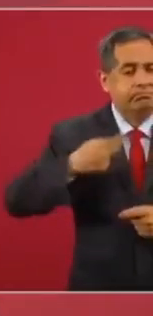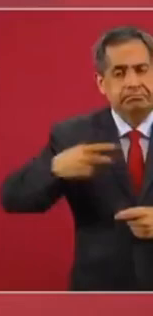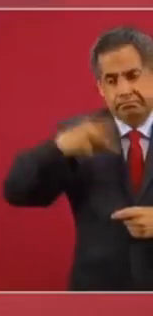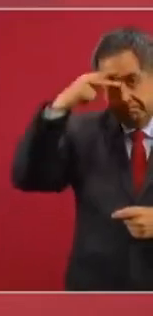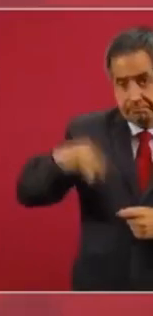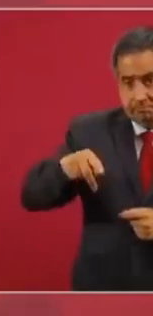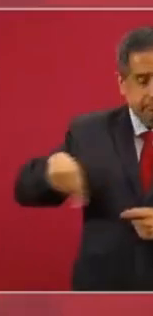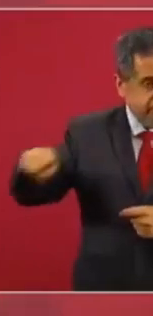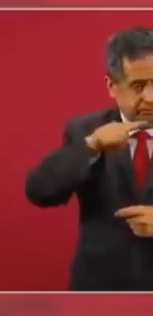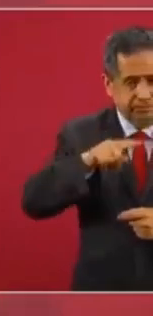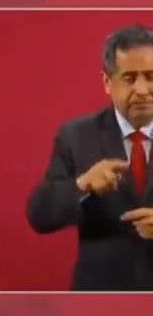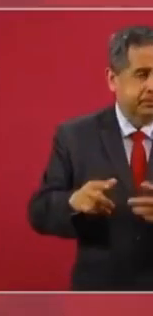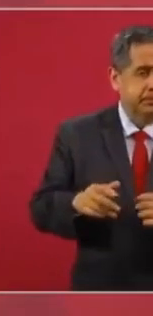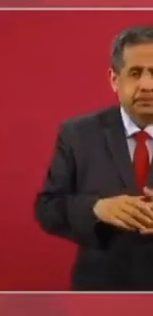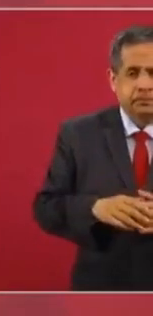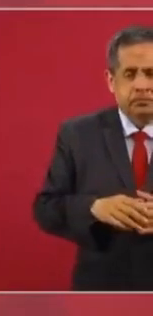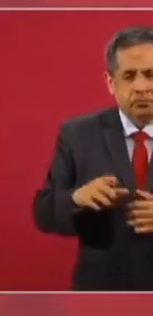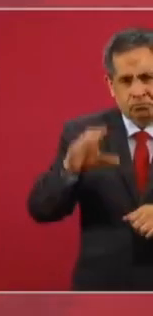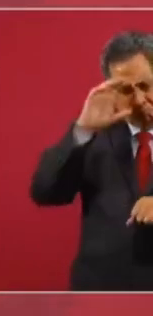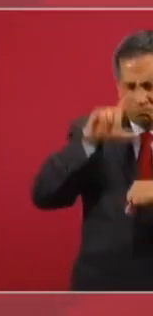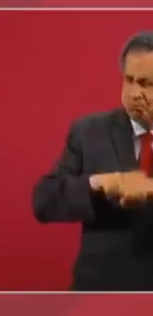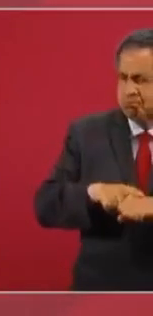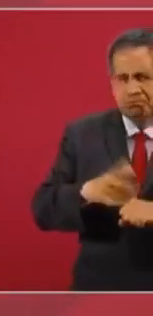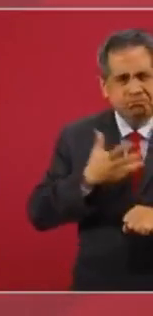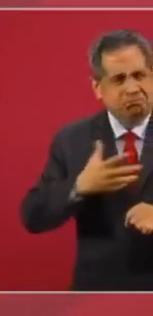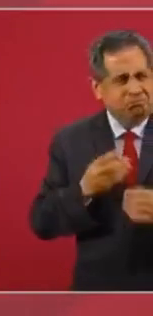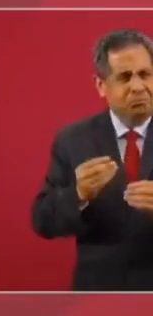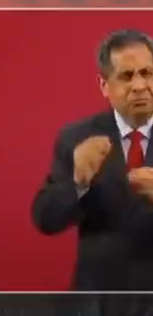pueblo pues con mucha cultura,